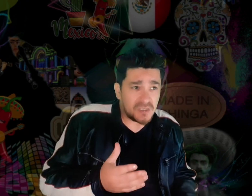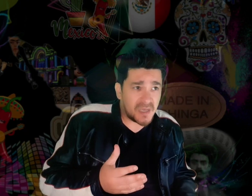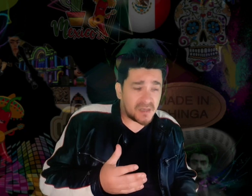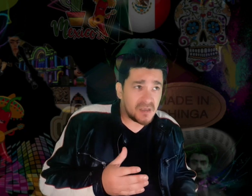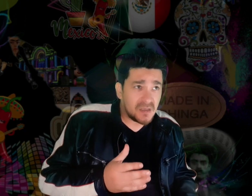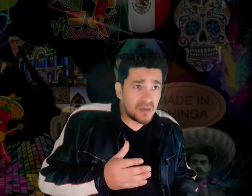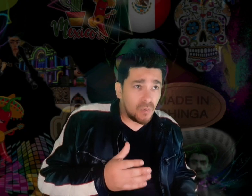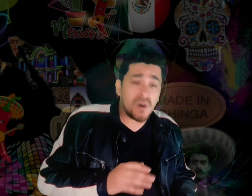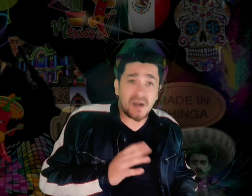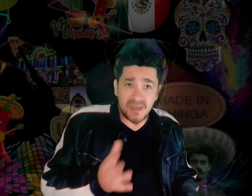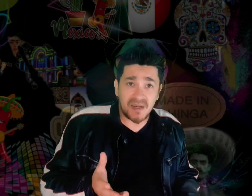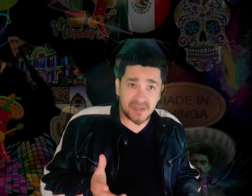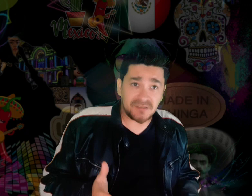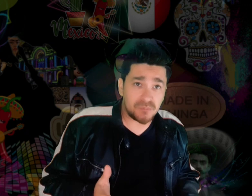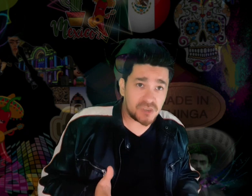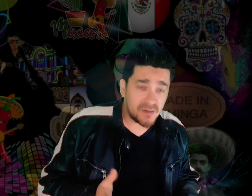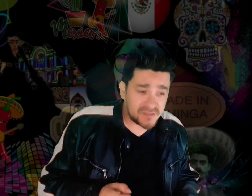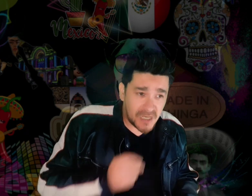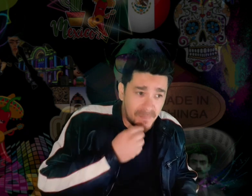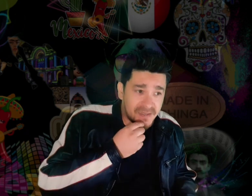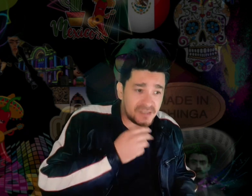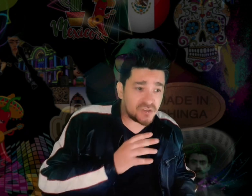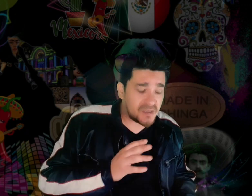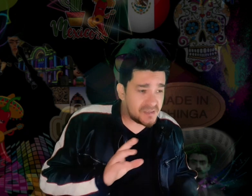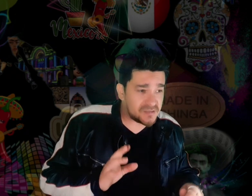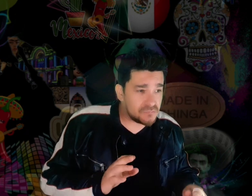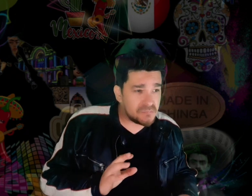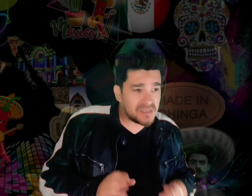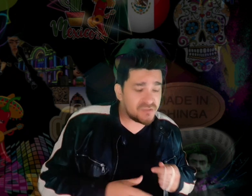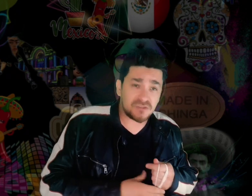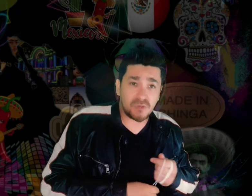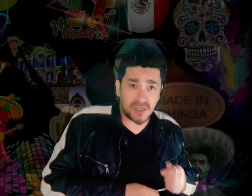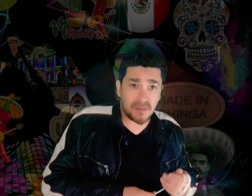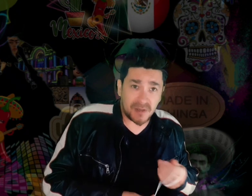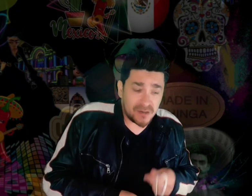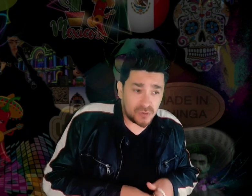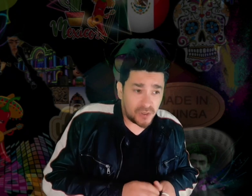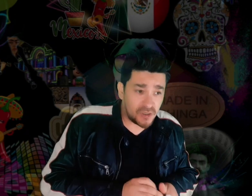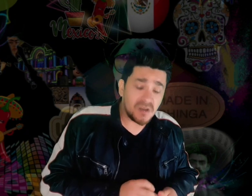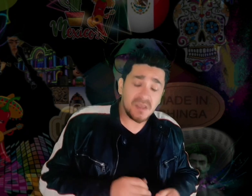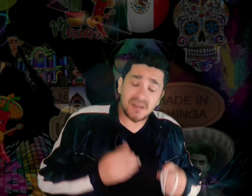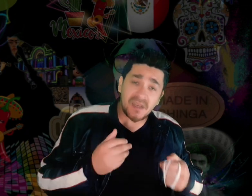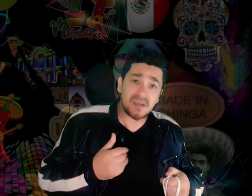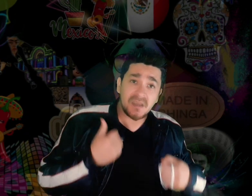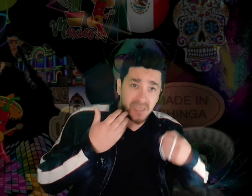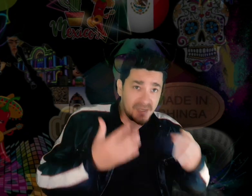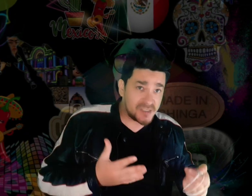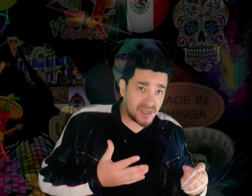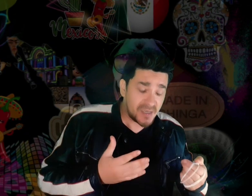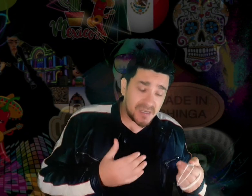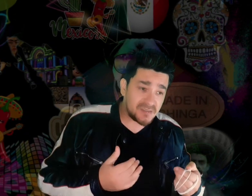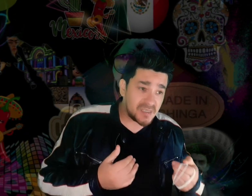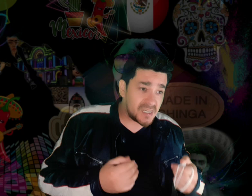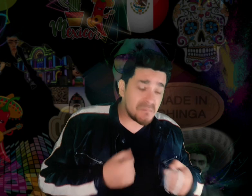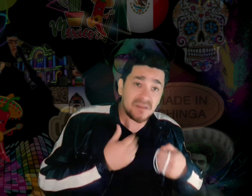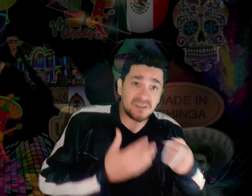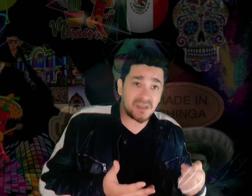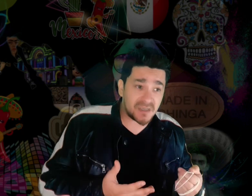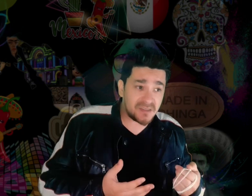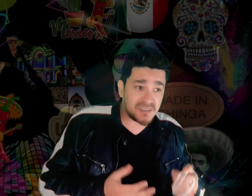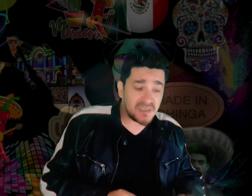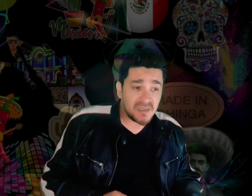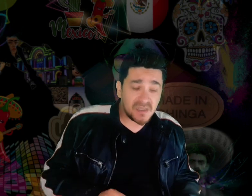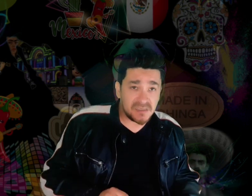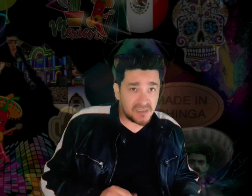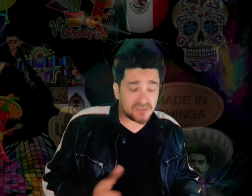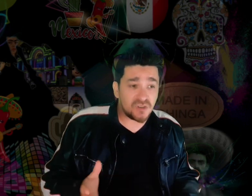hace es perjudicar o engañar a la gente muchas veces. Capaz que eso también es un beneficio muy grande para algunos, ¿no? Querer enganchar a la gente, querer mentir a